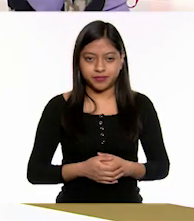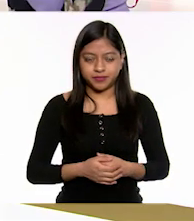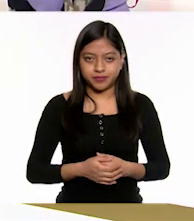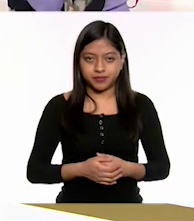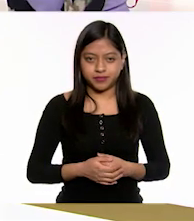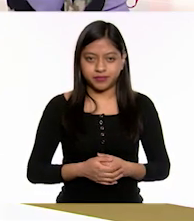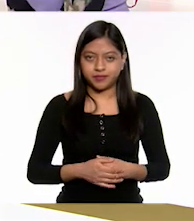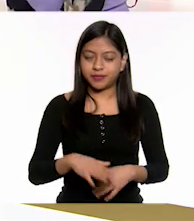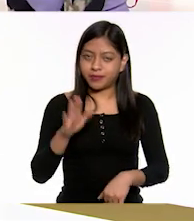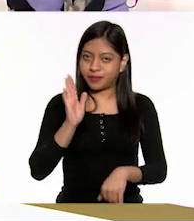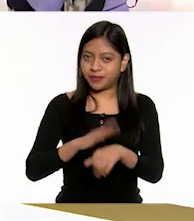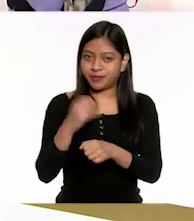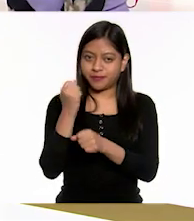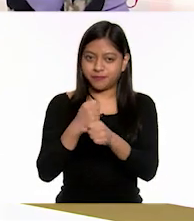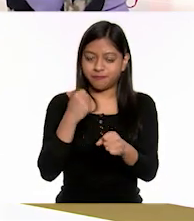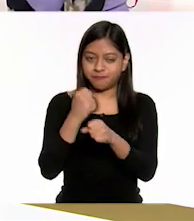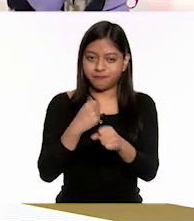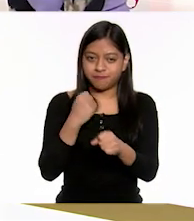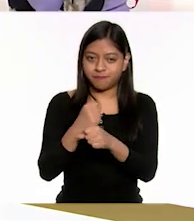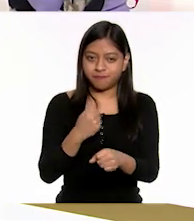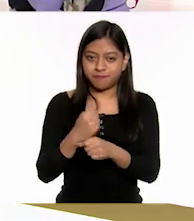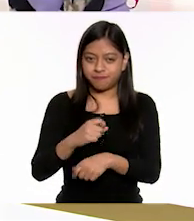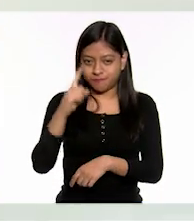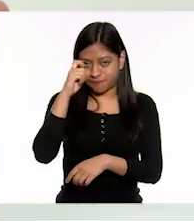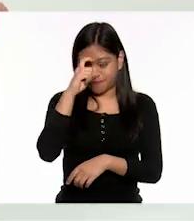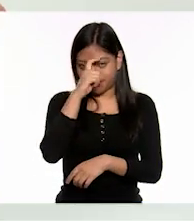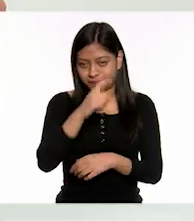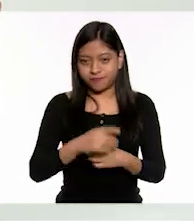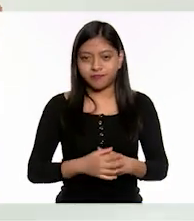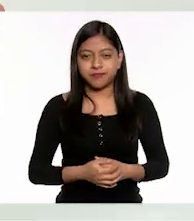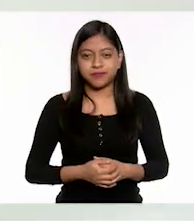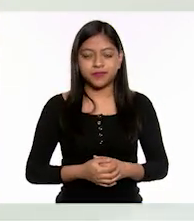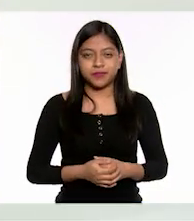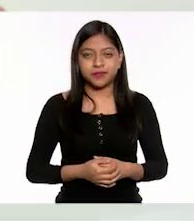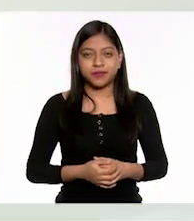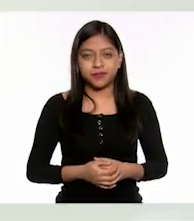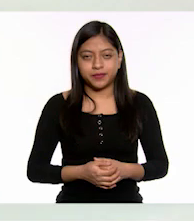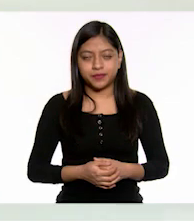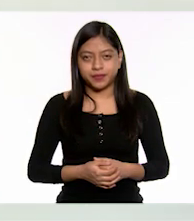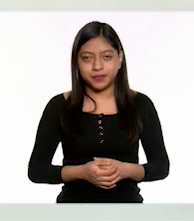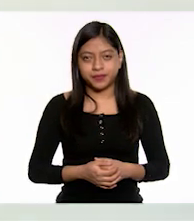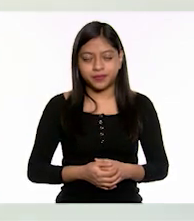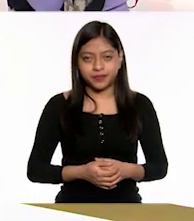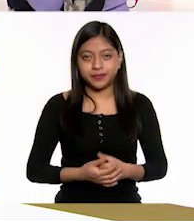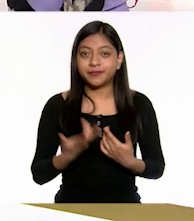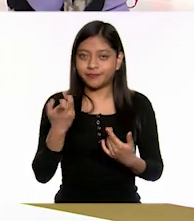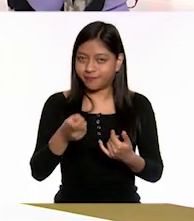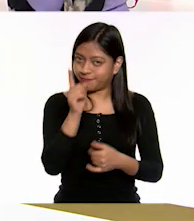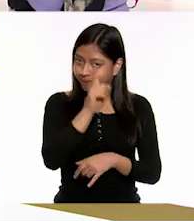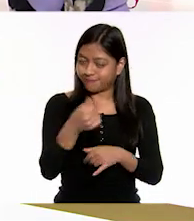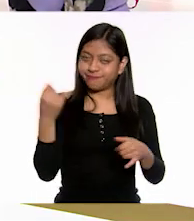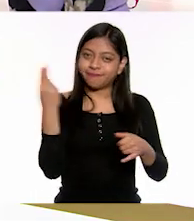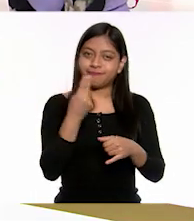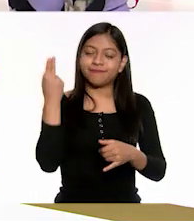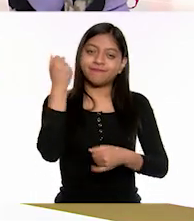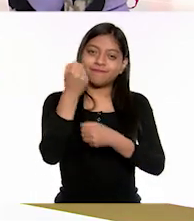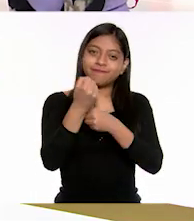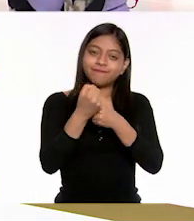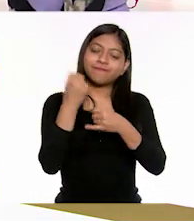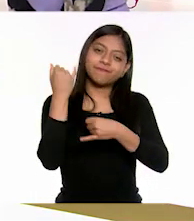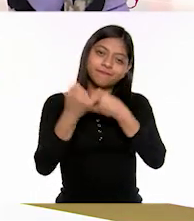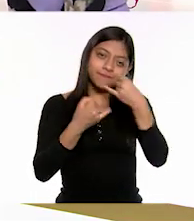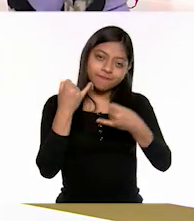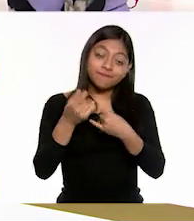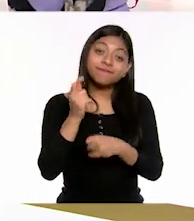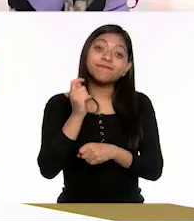tengo más práctica de la de la difícil eso sí sí sí sí estas prácticas y también es un juego de